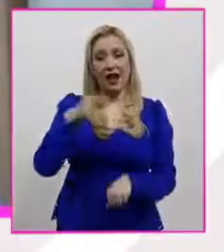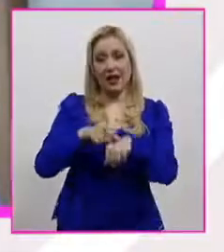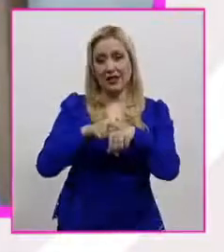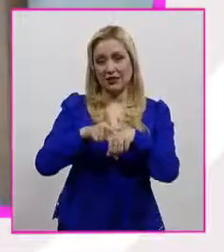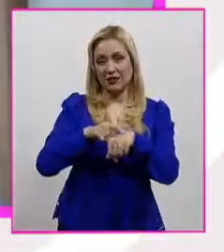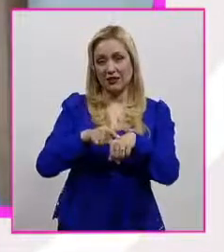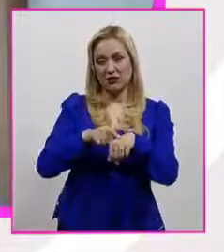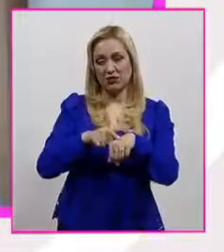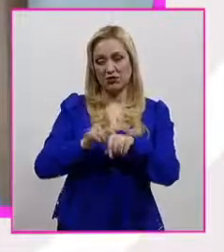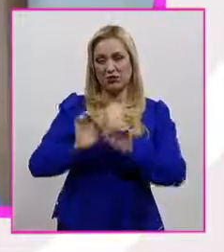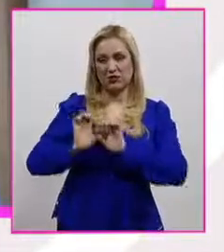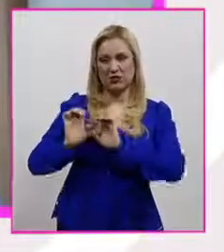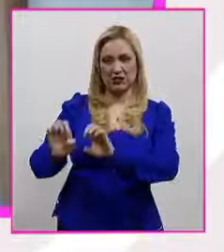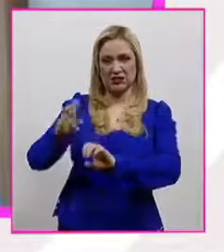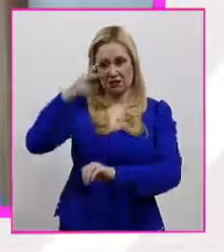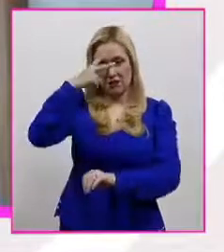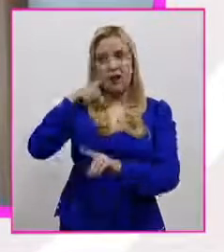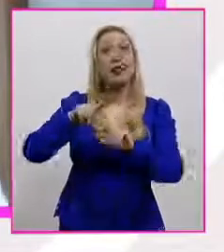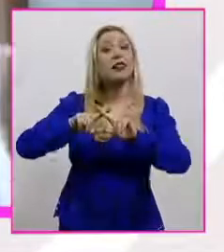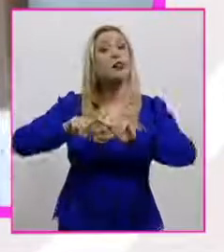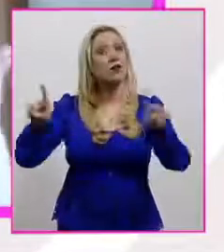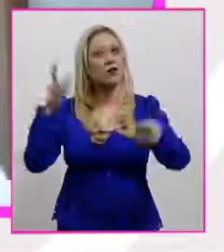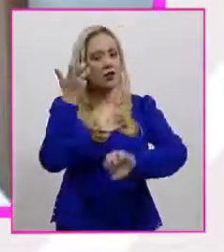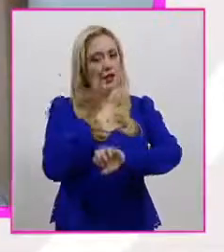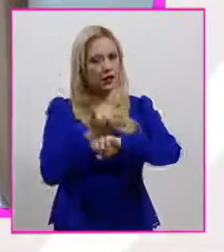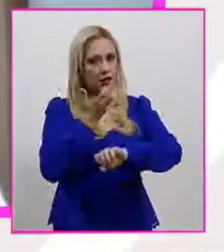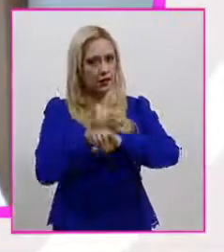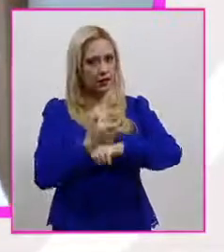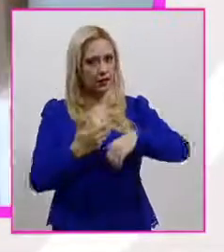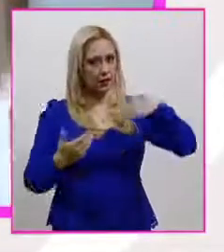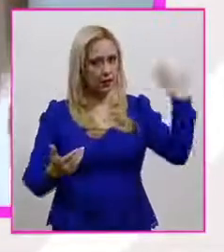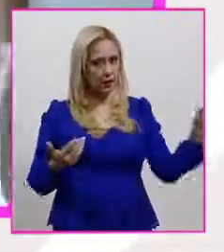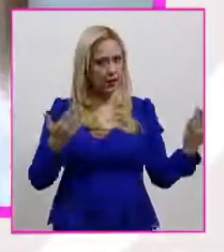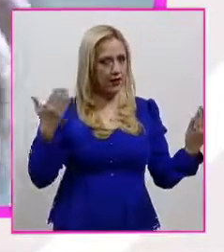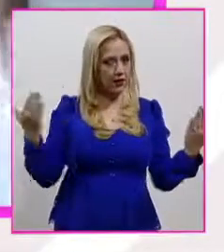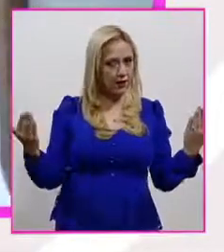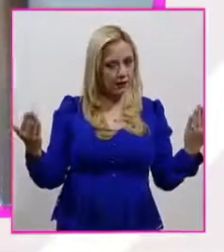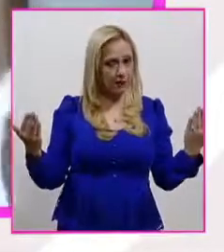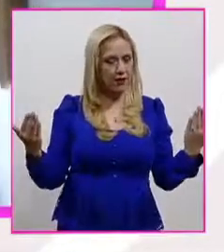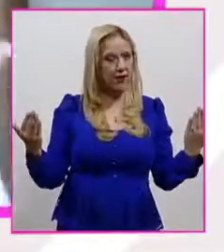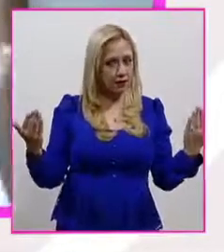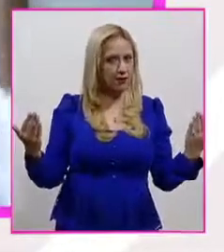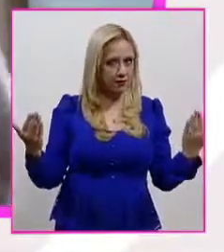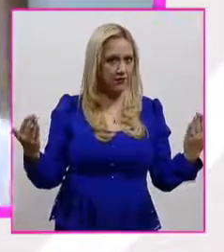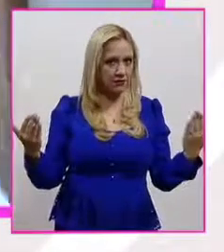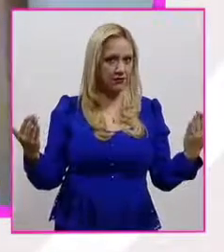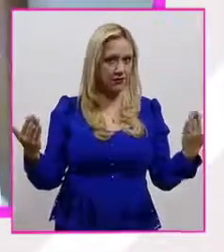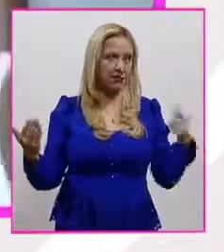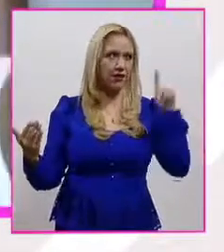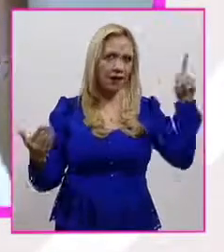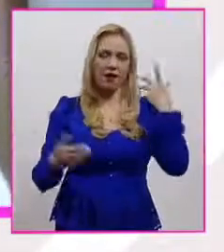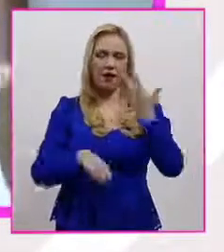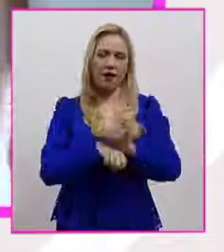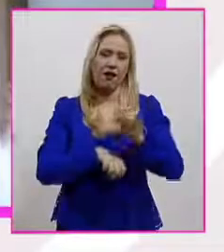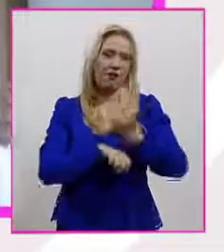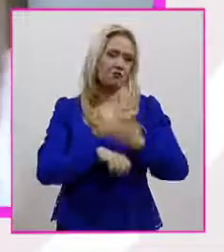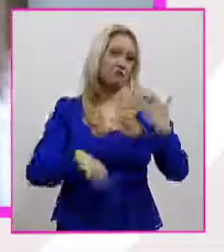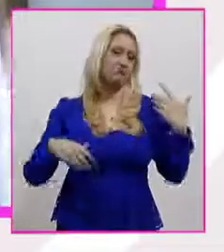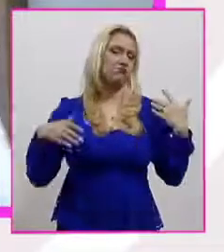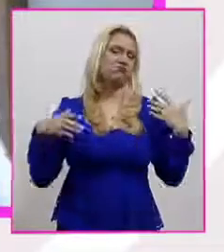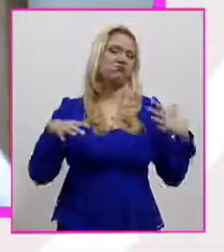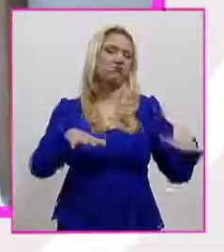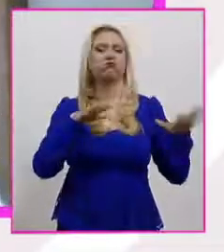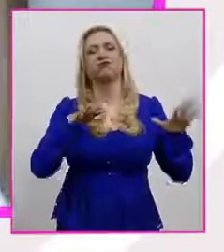diferente al racismo estadounidense, que es quizás el que mediáticamente tenemos más familiaridad porque pues, al final del día la producción